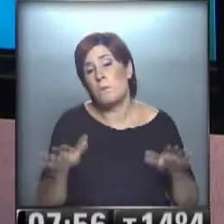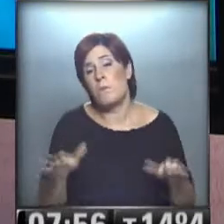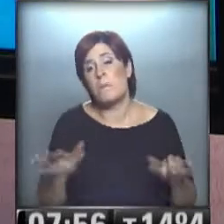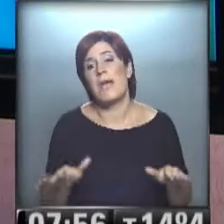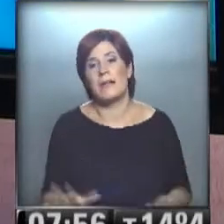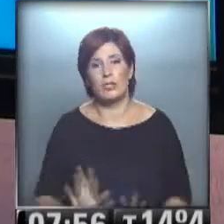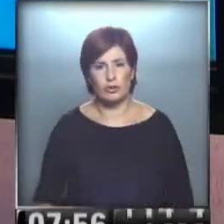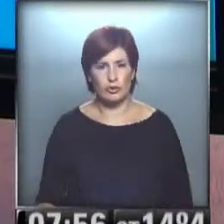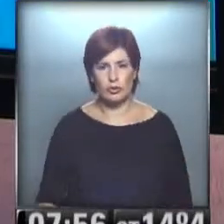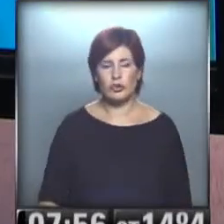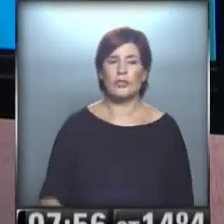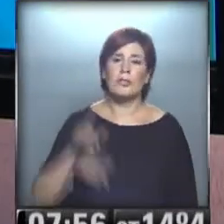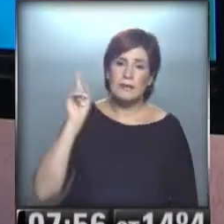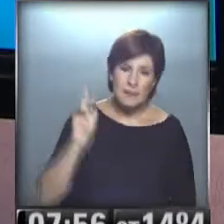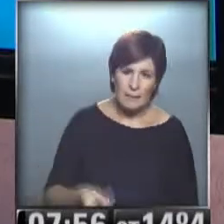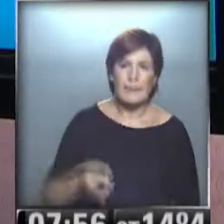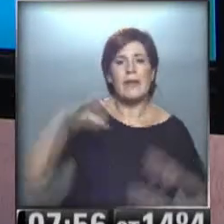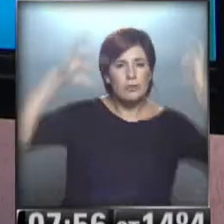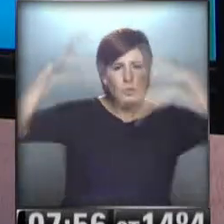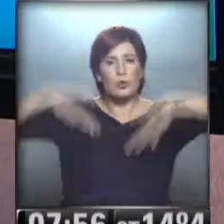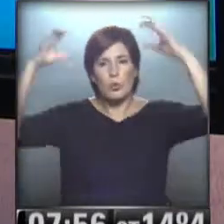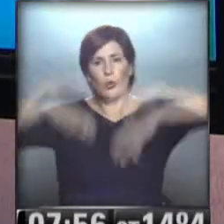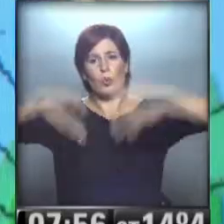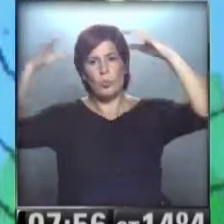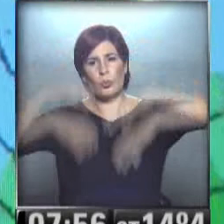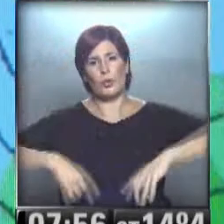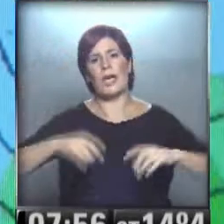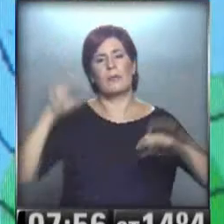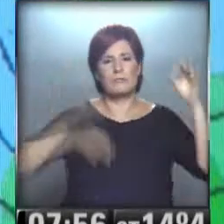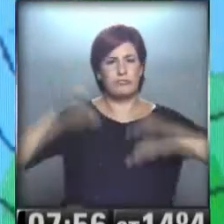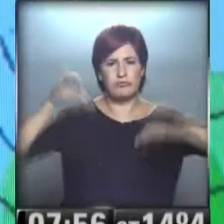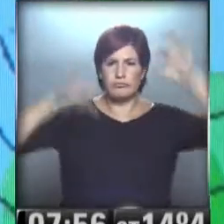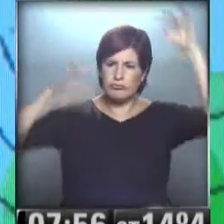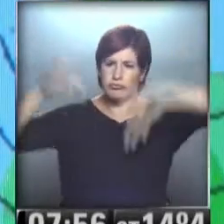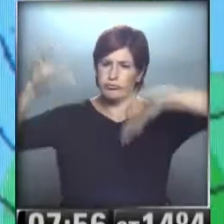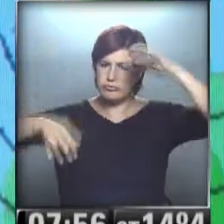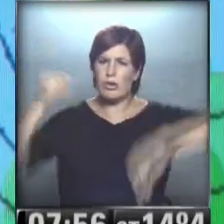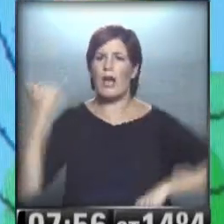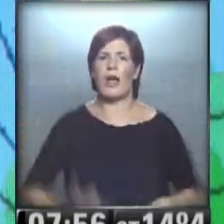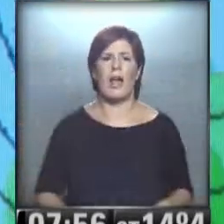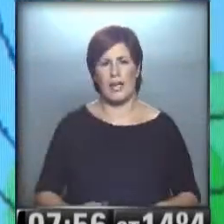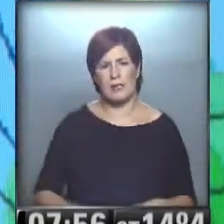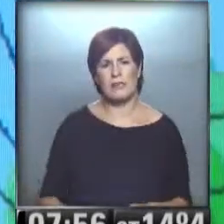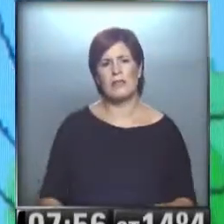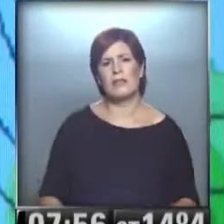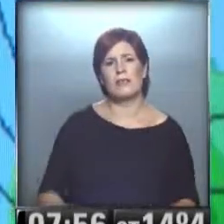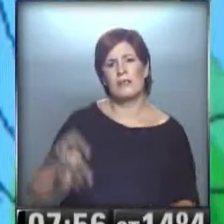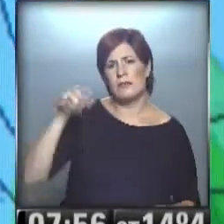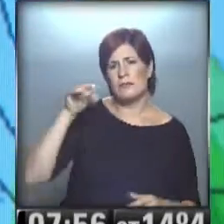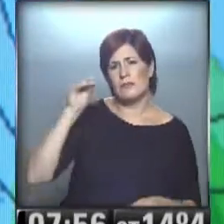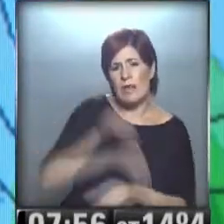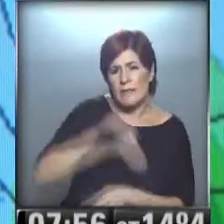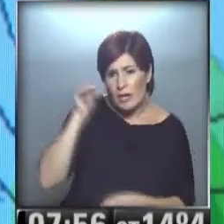de a poquito. Algunas precipitaciones también en forma de lluvia y chaparrones por momentos persistentes en el sur de Santa Cruz,